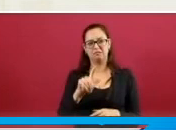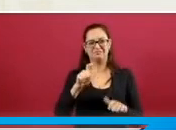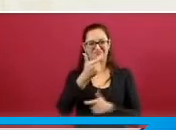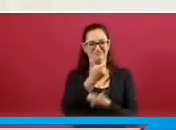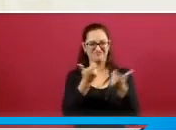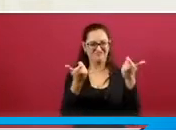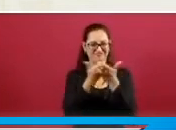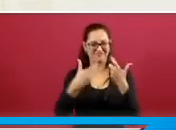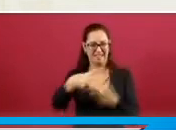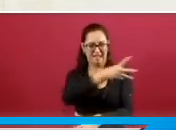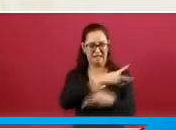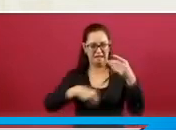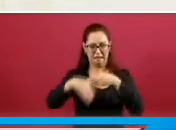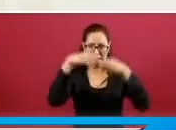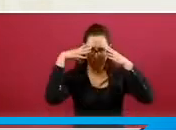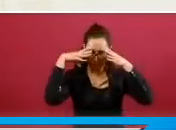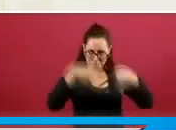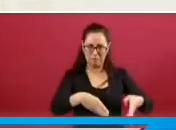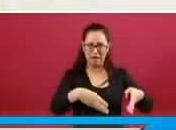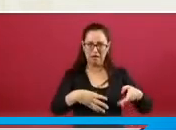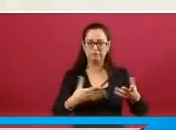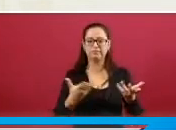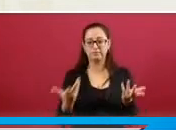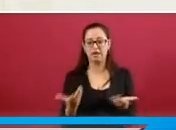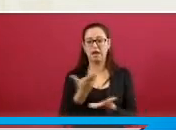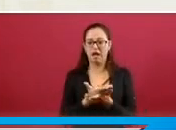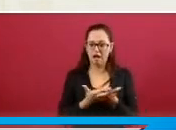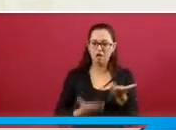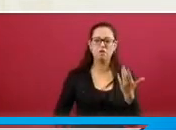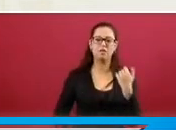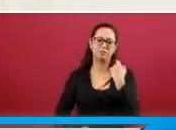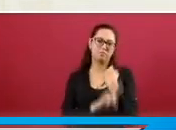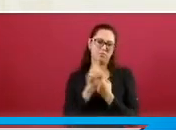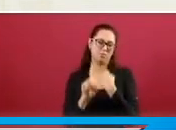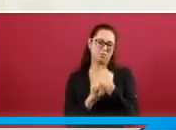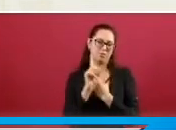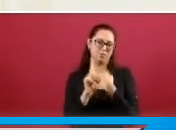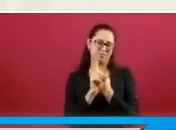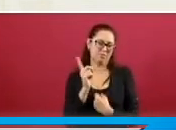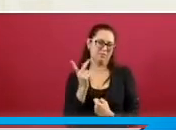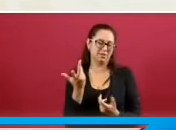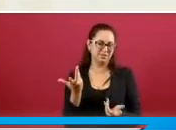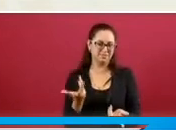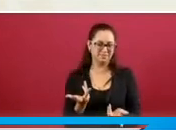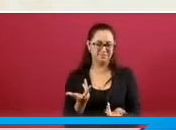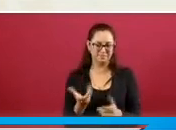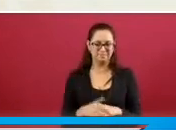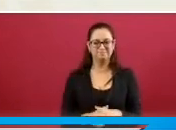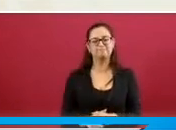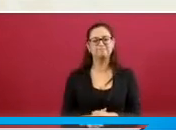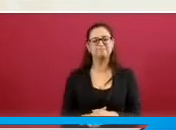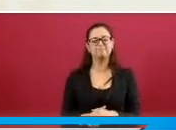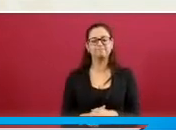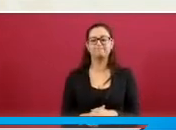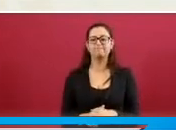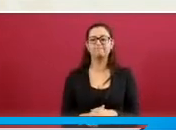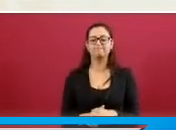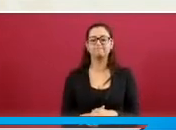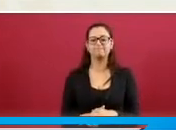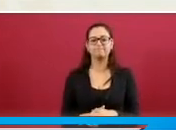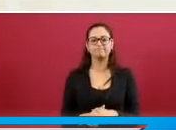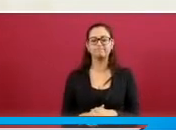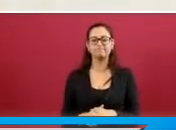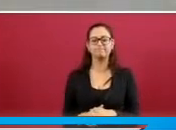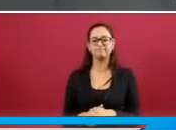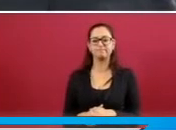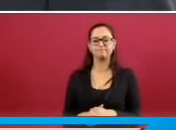en el país. Un contrato otorgado obliga a pagar si se presentan problemas a las empresas particulares como si el funcionamiento fuese normal.